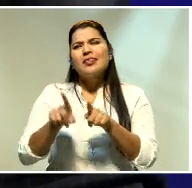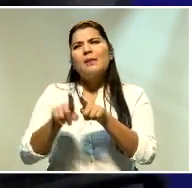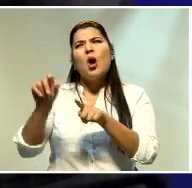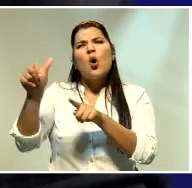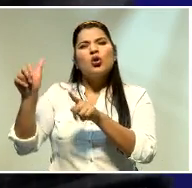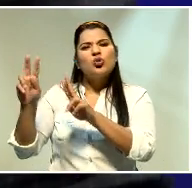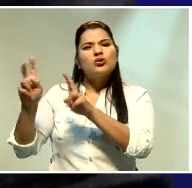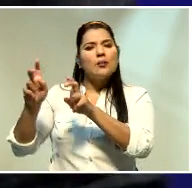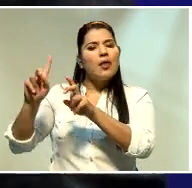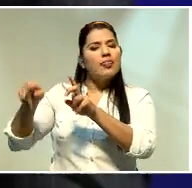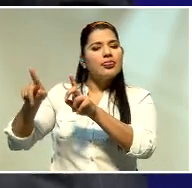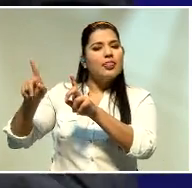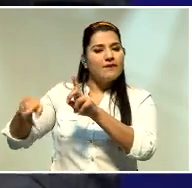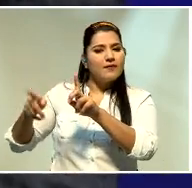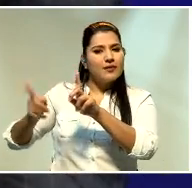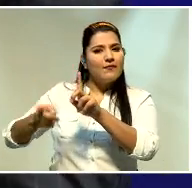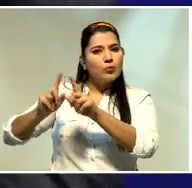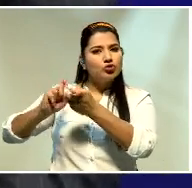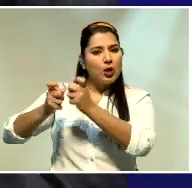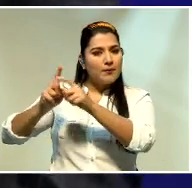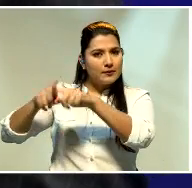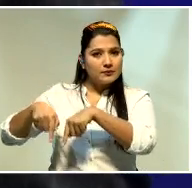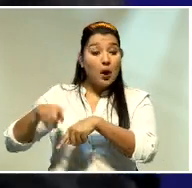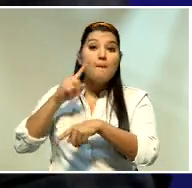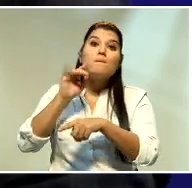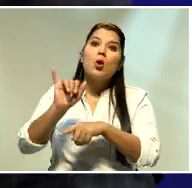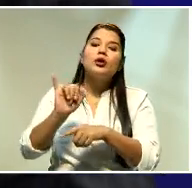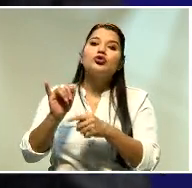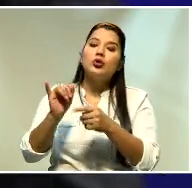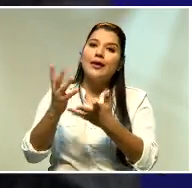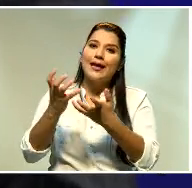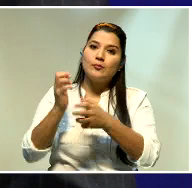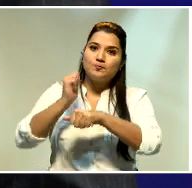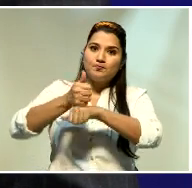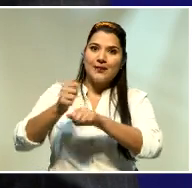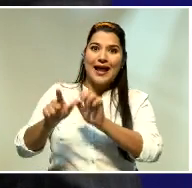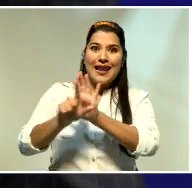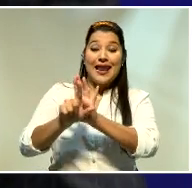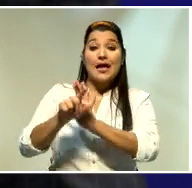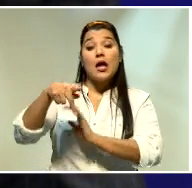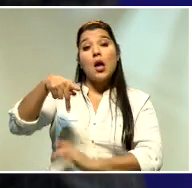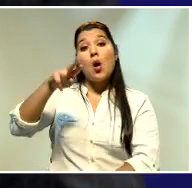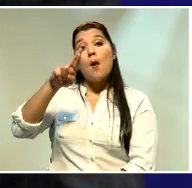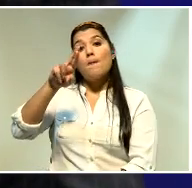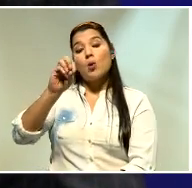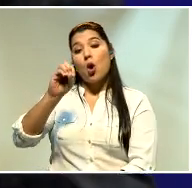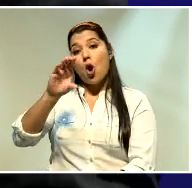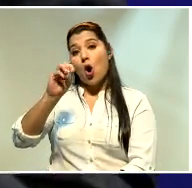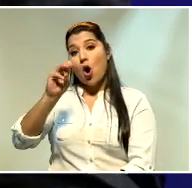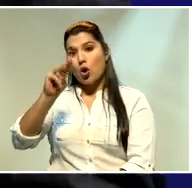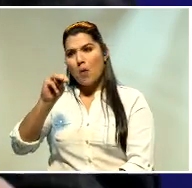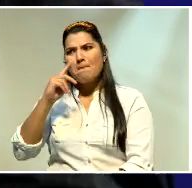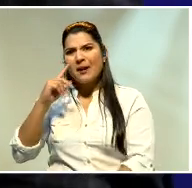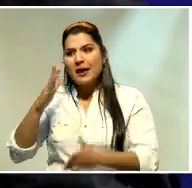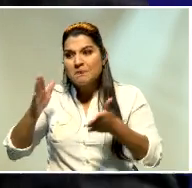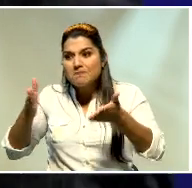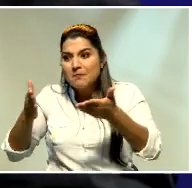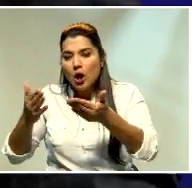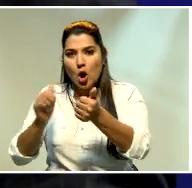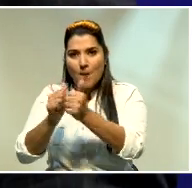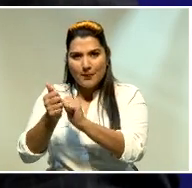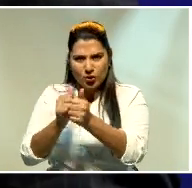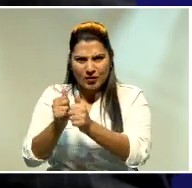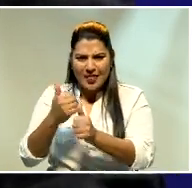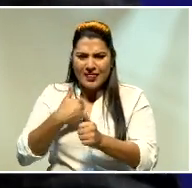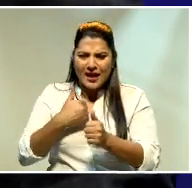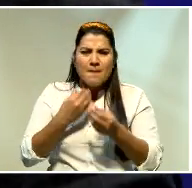quitar y estamos trabajando en eso. Por eso una ley como la ley de la Coprocom, que es para promover la competencia, pero tenemos mucho mercado